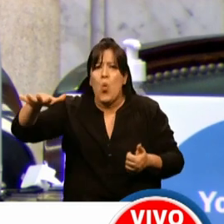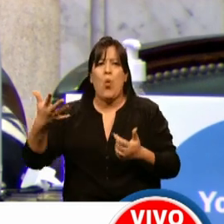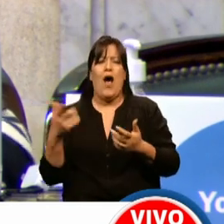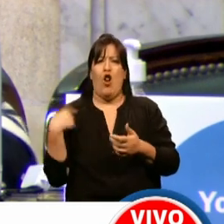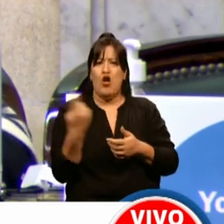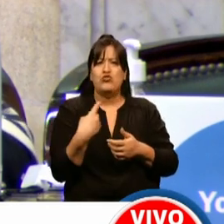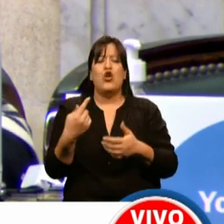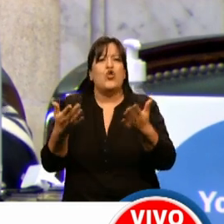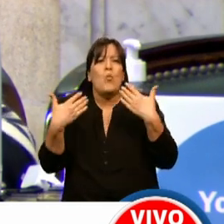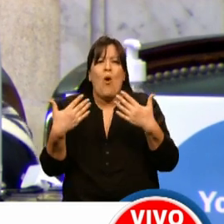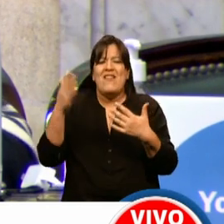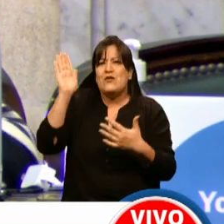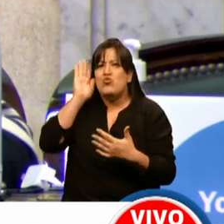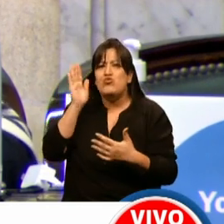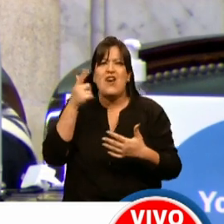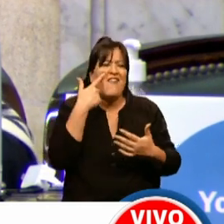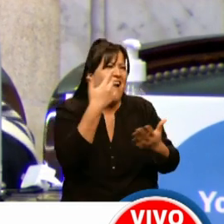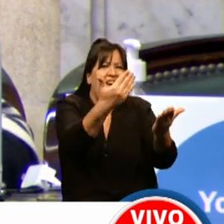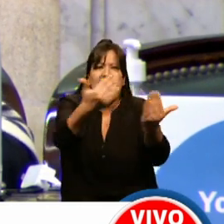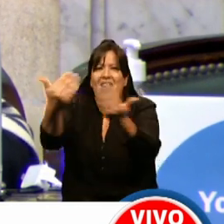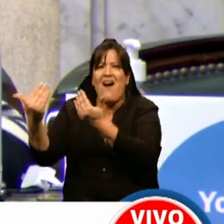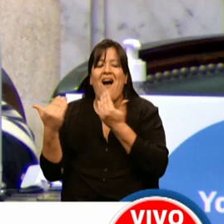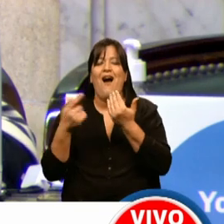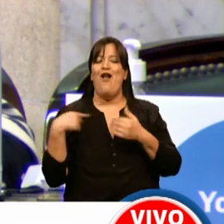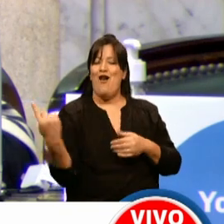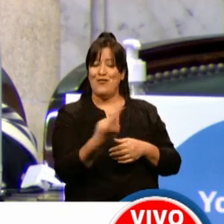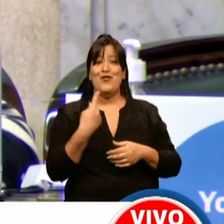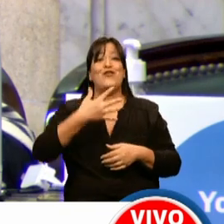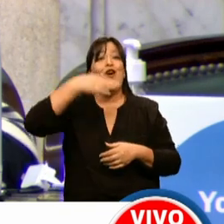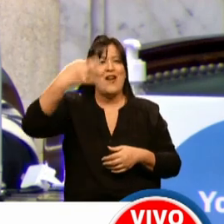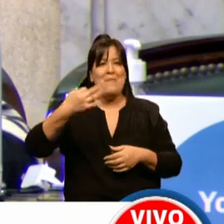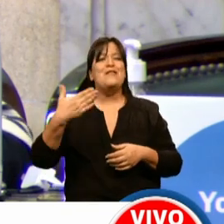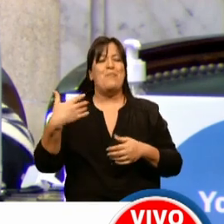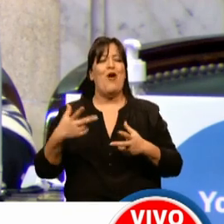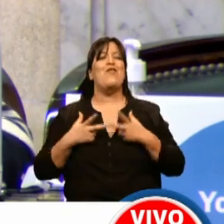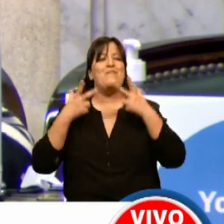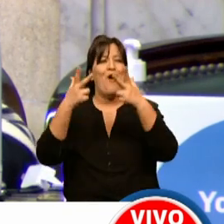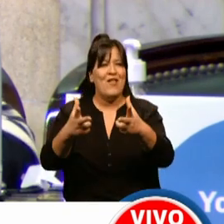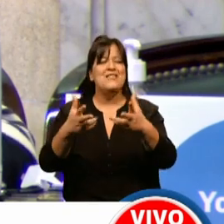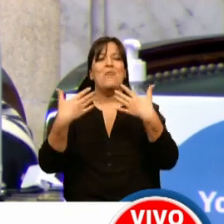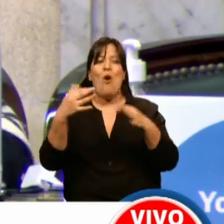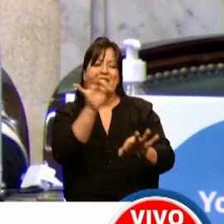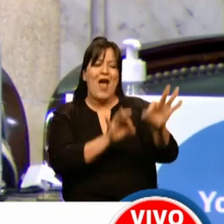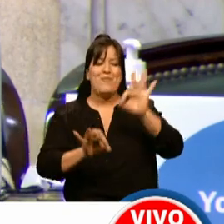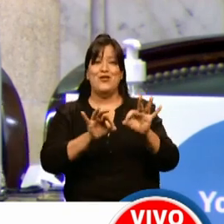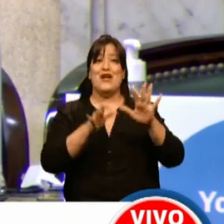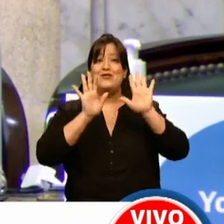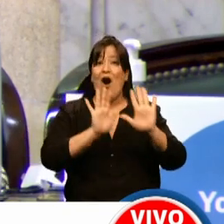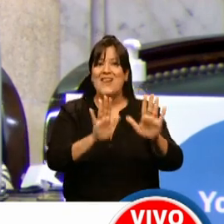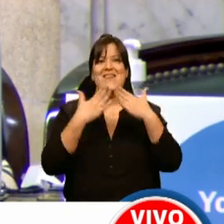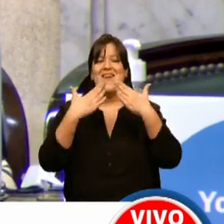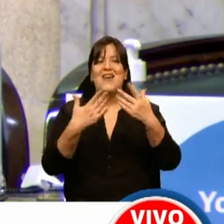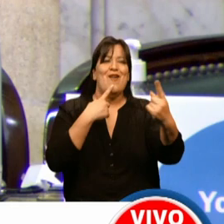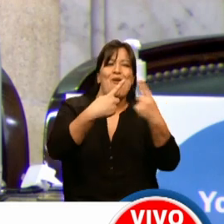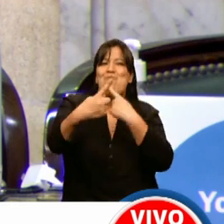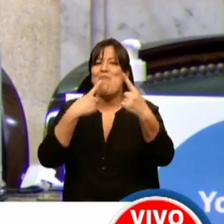capacidad de poder escuchar todas las voces somos los que realmente podemos gestar proyectos de esta característica